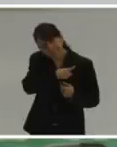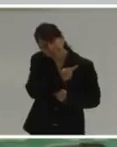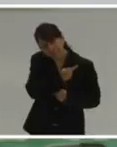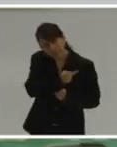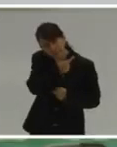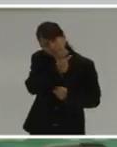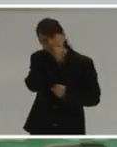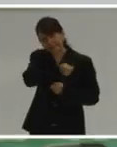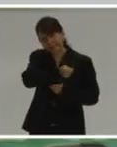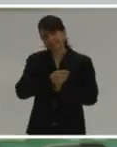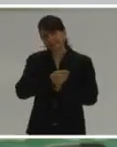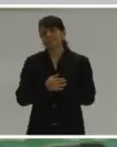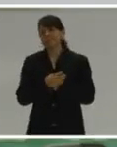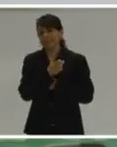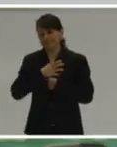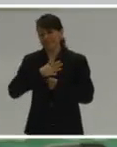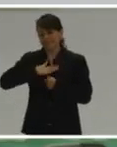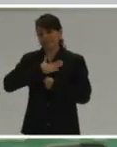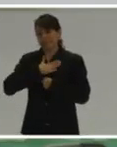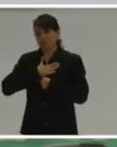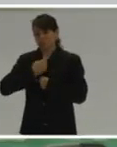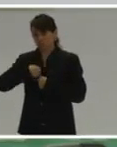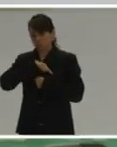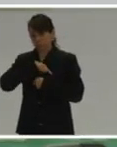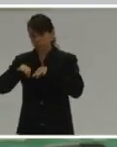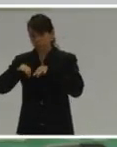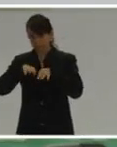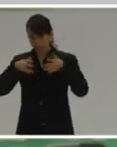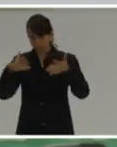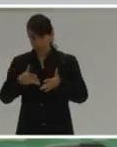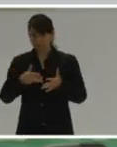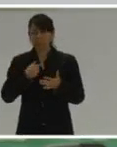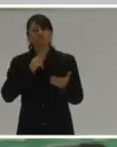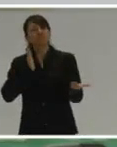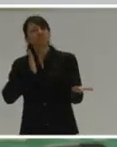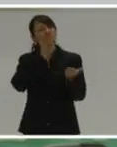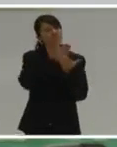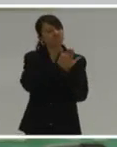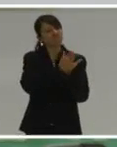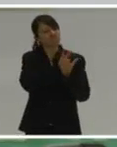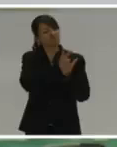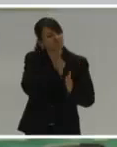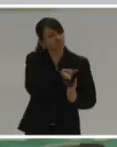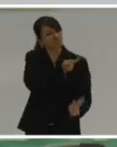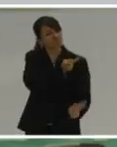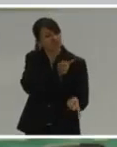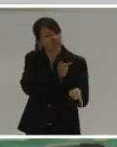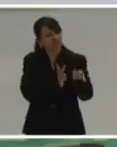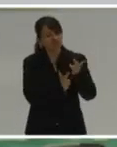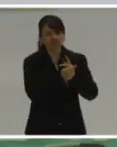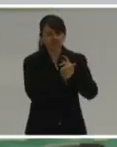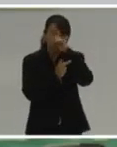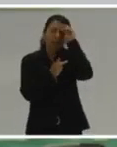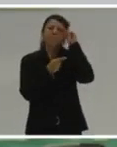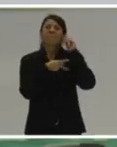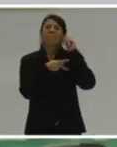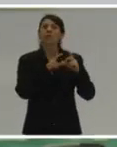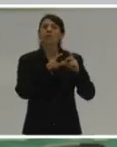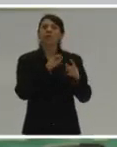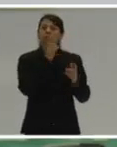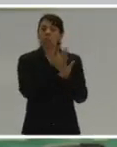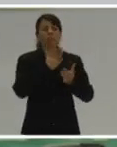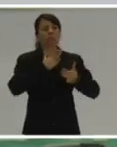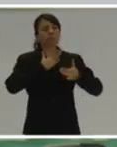de nuestra, es un área de trabajo del CIBDE. Hacemos la consulta, no hacemos, acompañamos